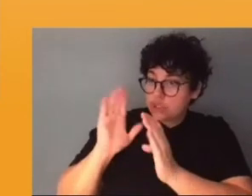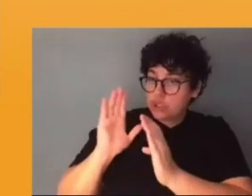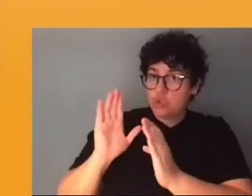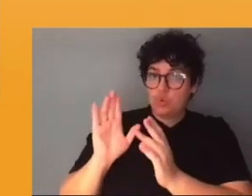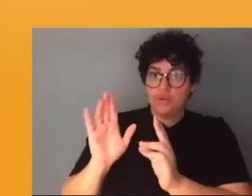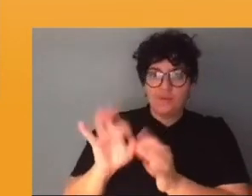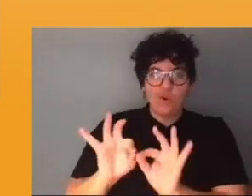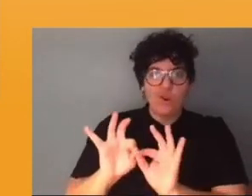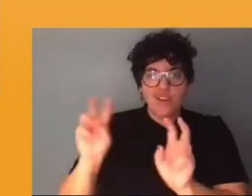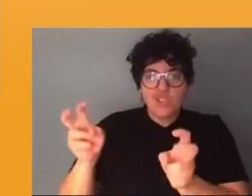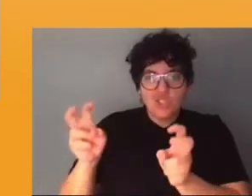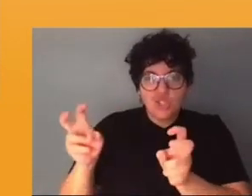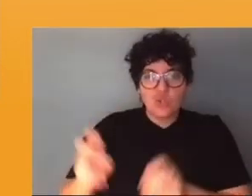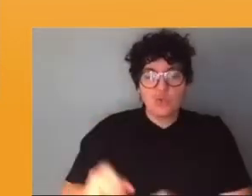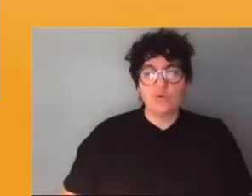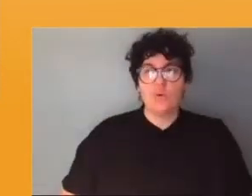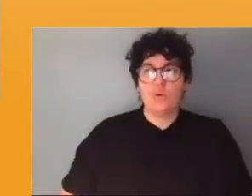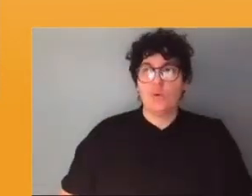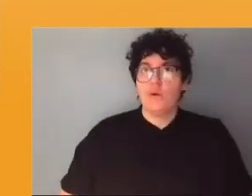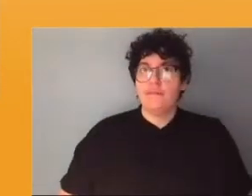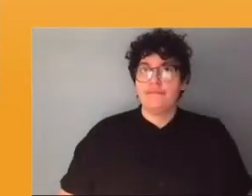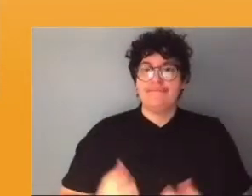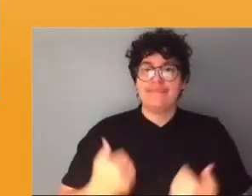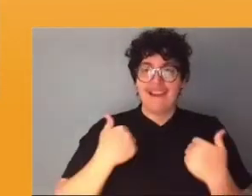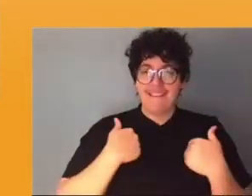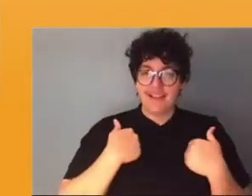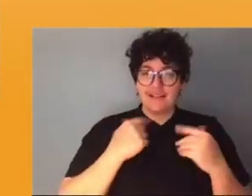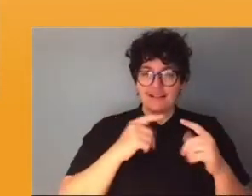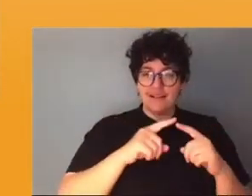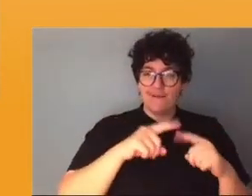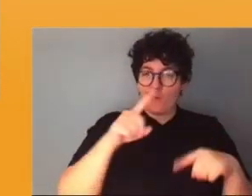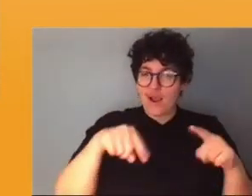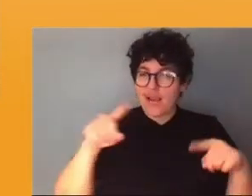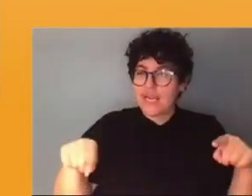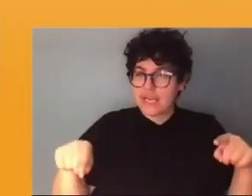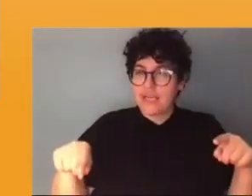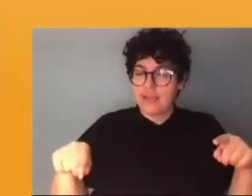ponerle atención a un tema que sea muy importante